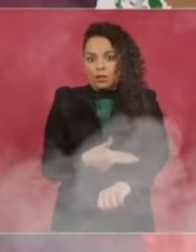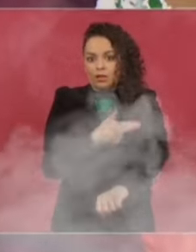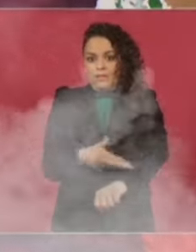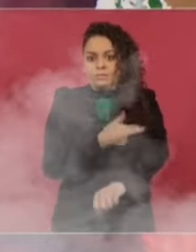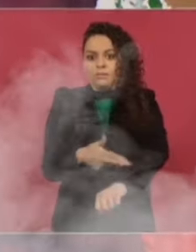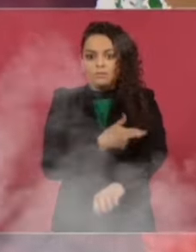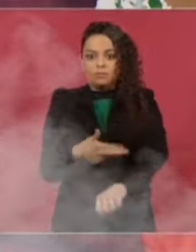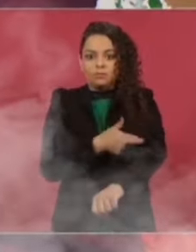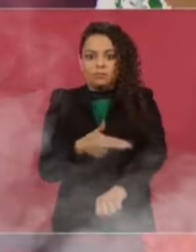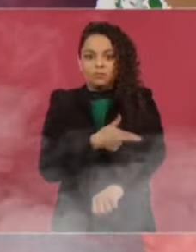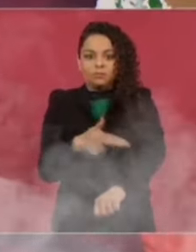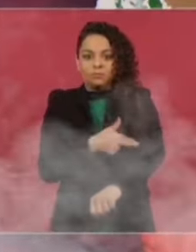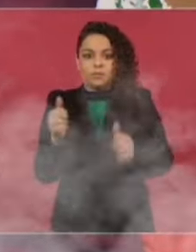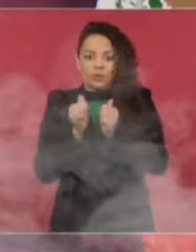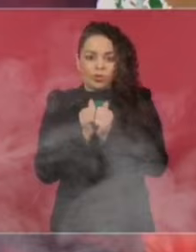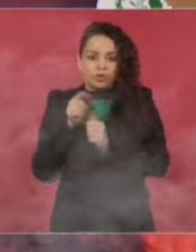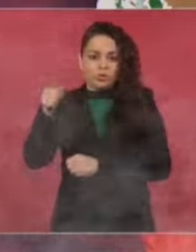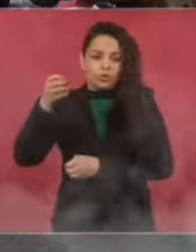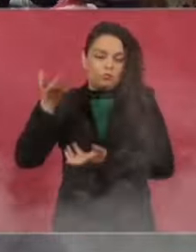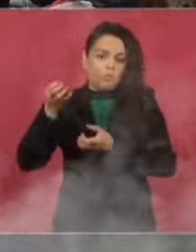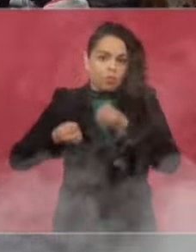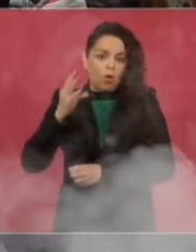hacer nosotros. Porque